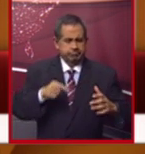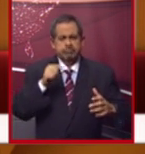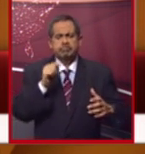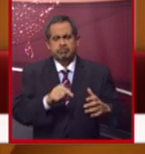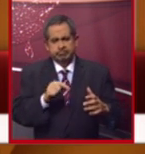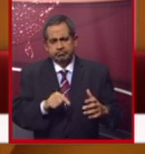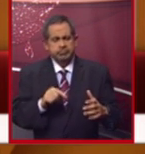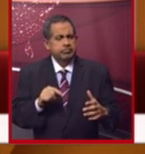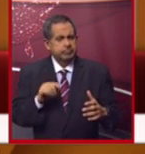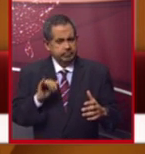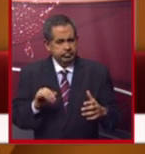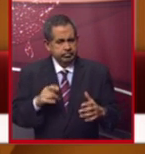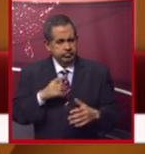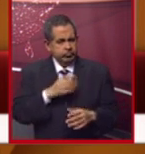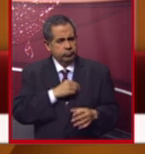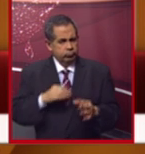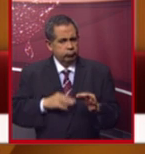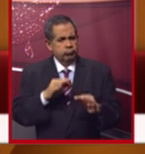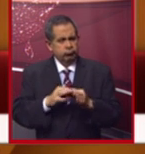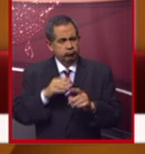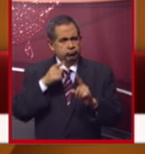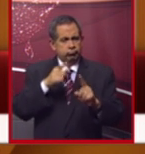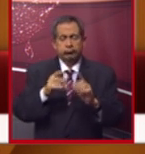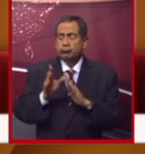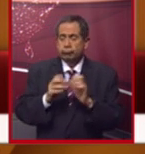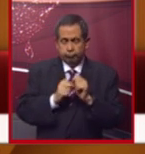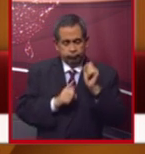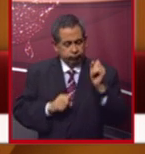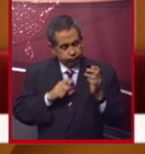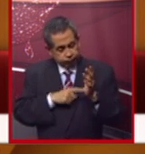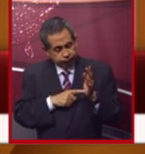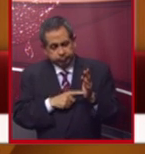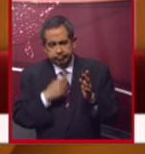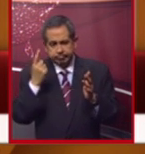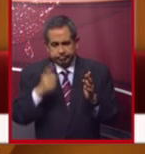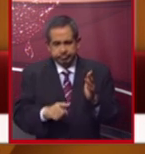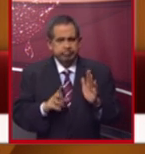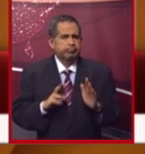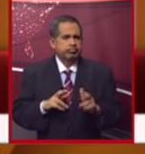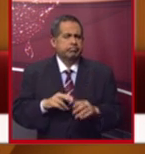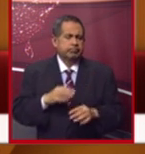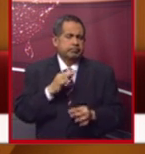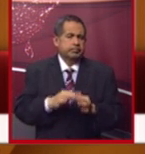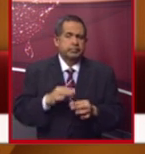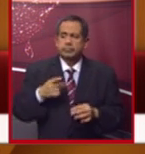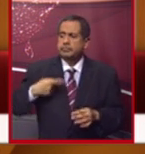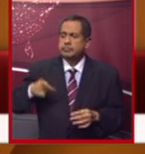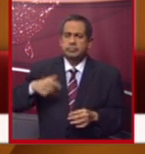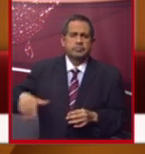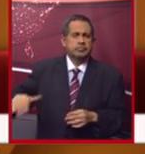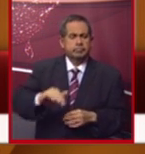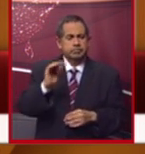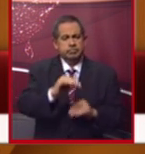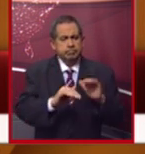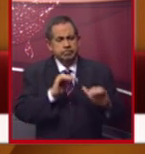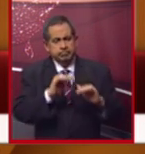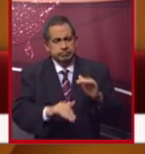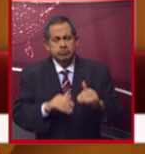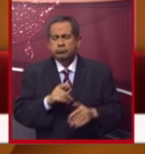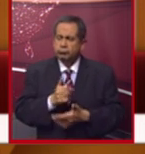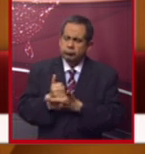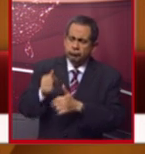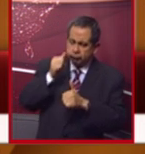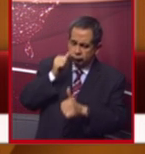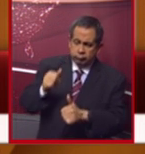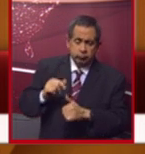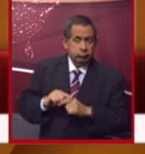organismo, que cumple con su obligación constitucional y sobre todo con los reclamos que el pueblo de México le hace. ya